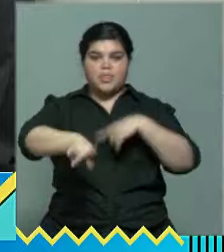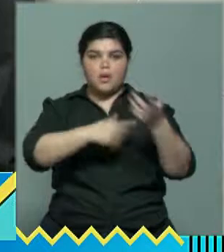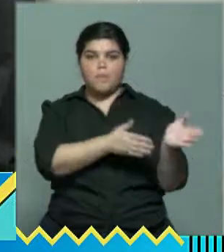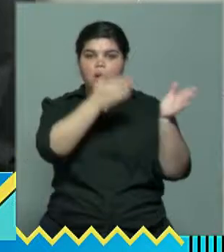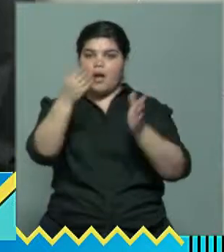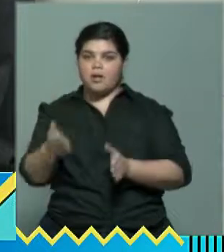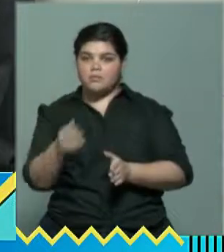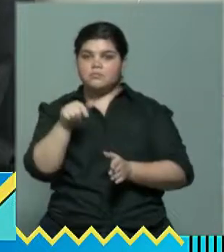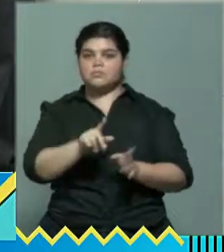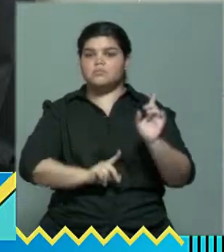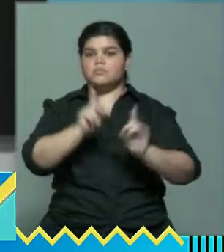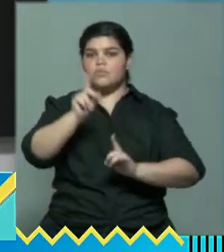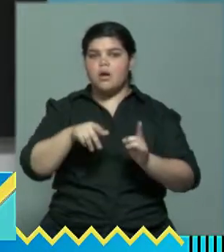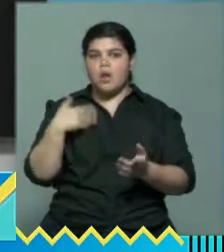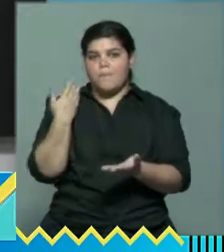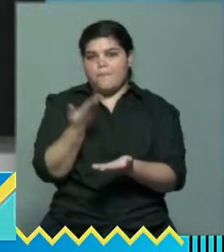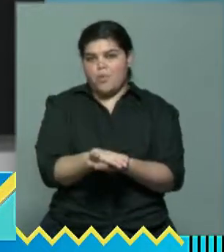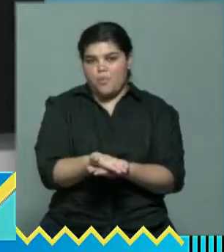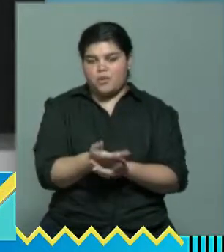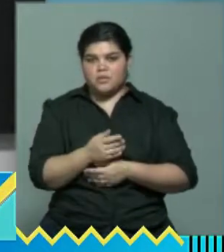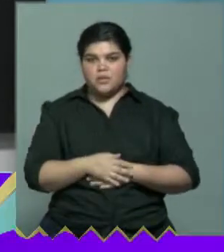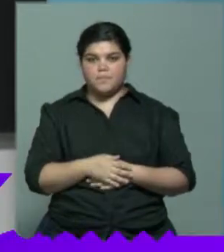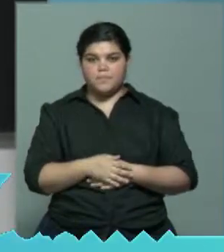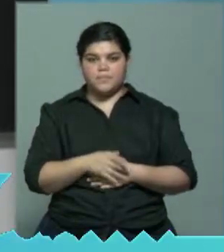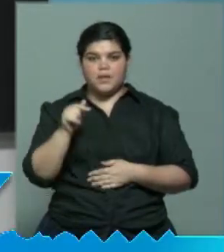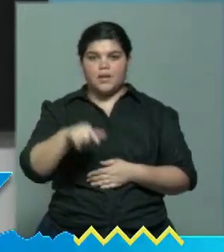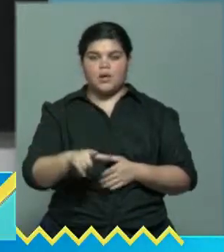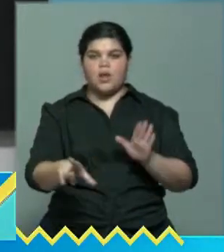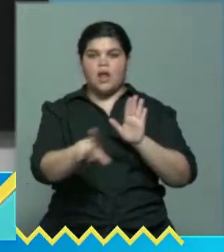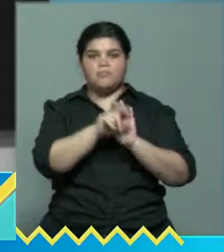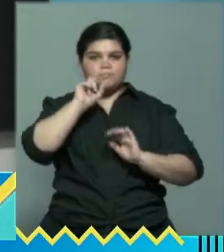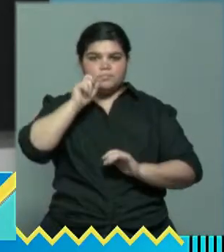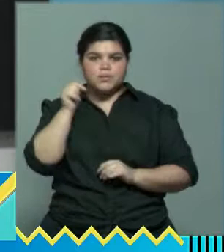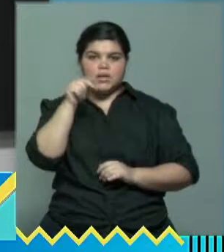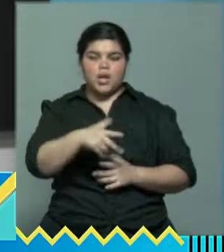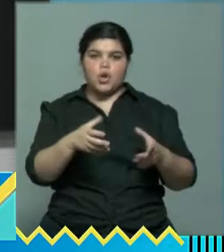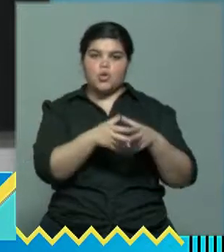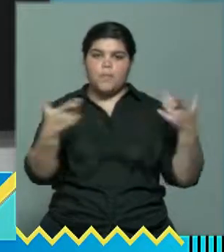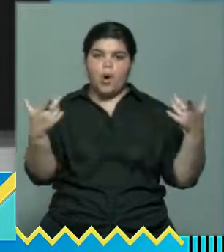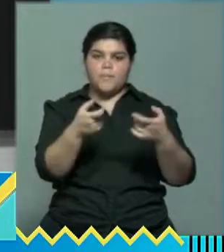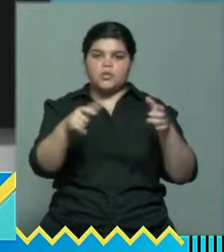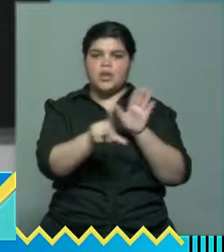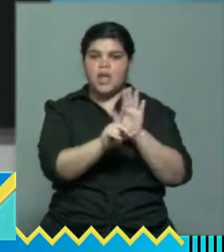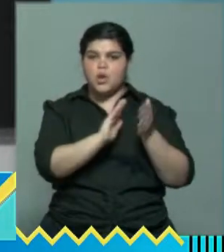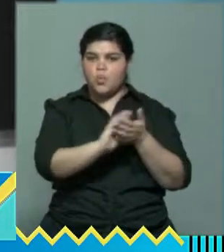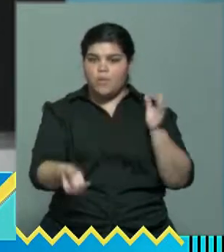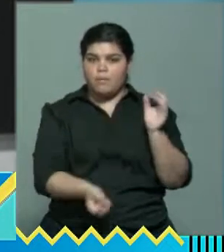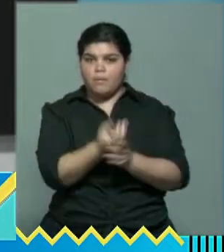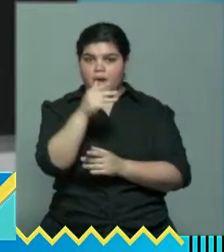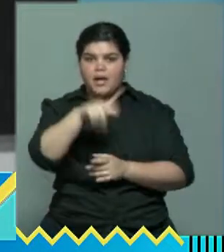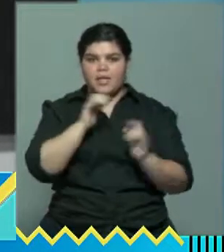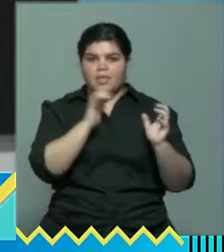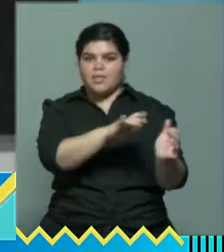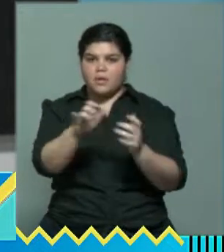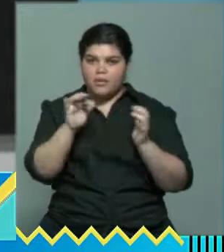bloque la propuesta que tiene que ver con la inconstitucionalidad que propone la oposición en cuanto a esta nueva ley y vamos a debatir